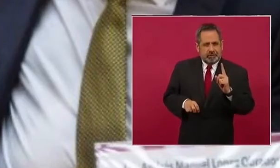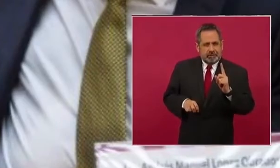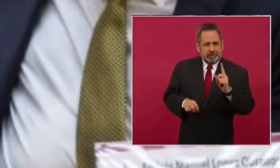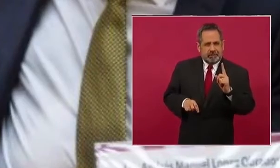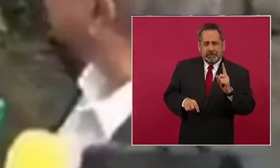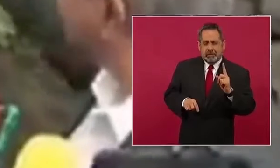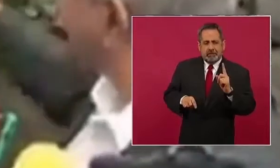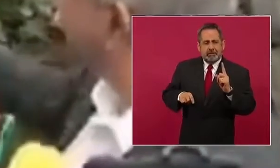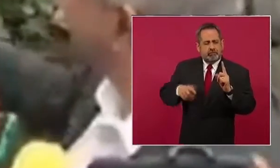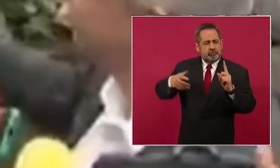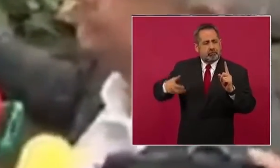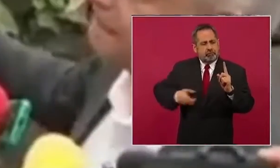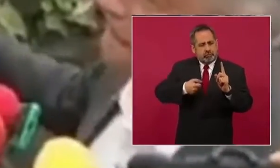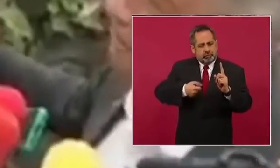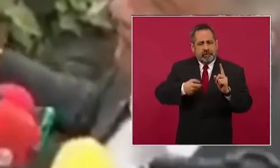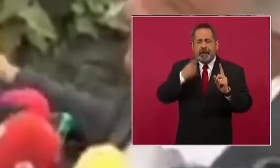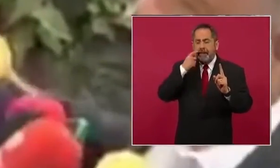¿No hay otra?